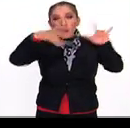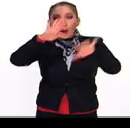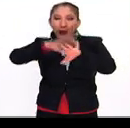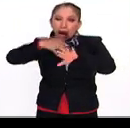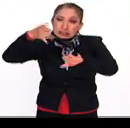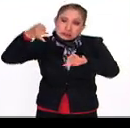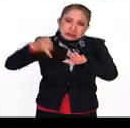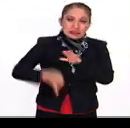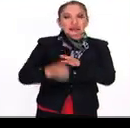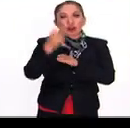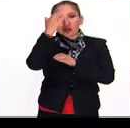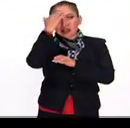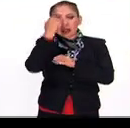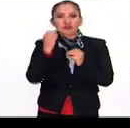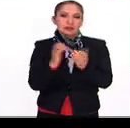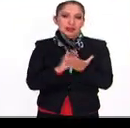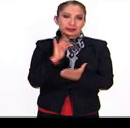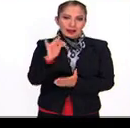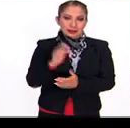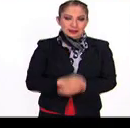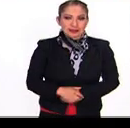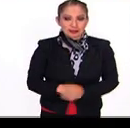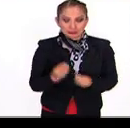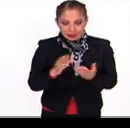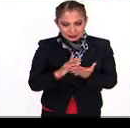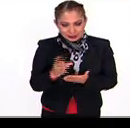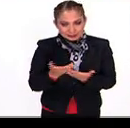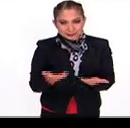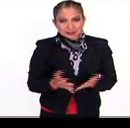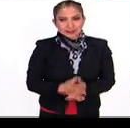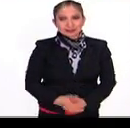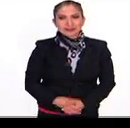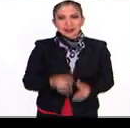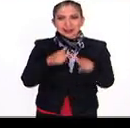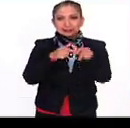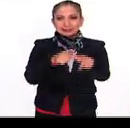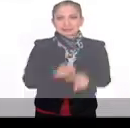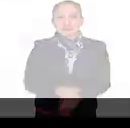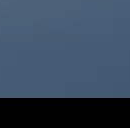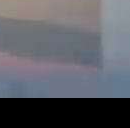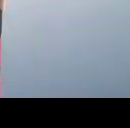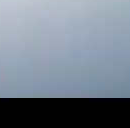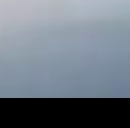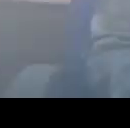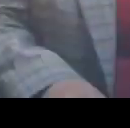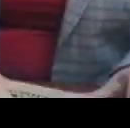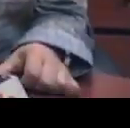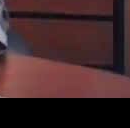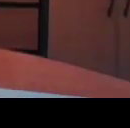profundidad. Pues muchísimas gracias, Cuauhtémoc. Muchas gracias a ti. Seguimos.